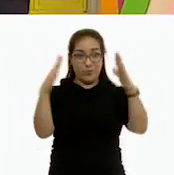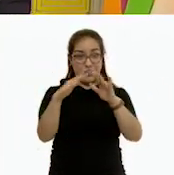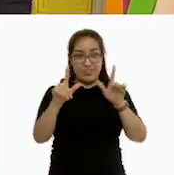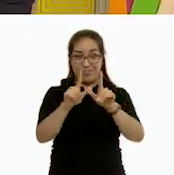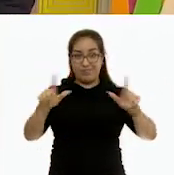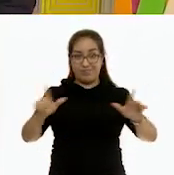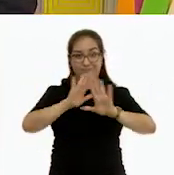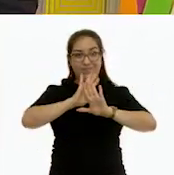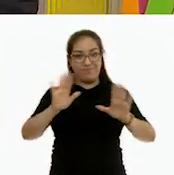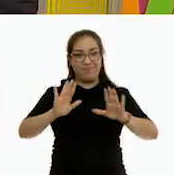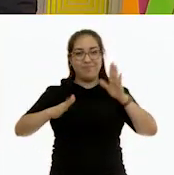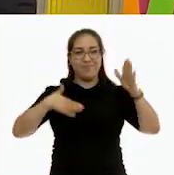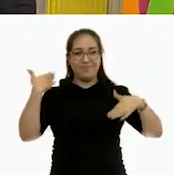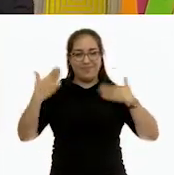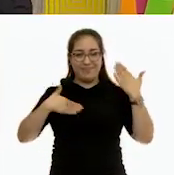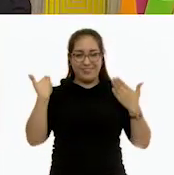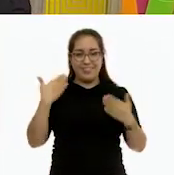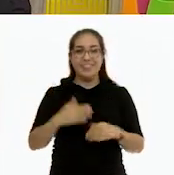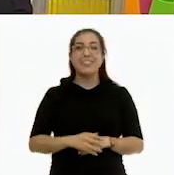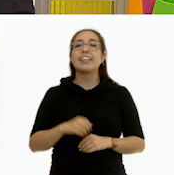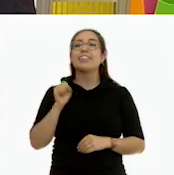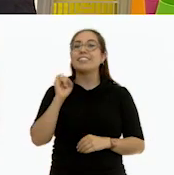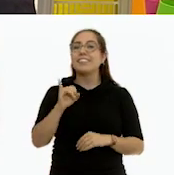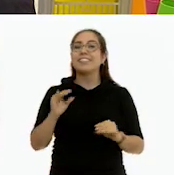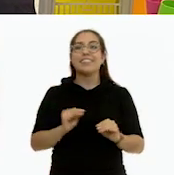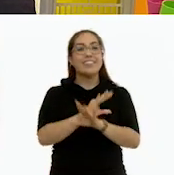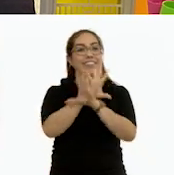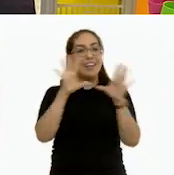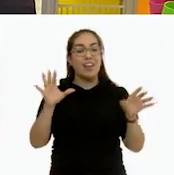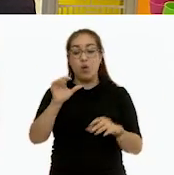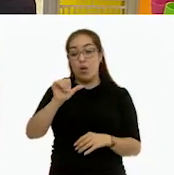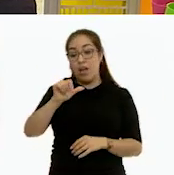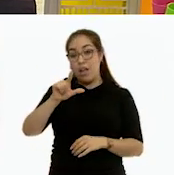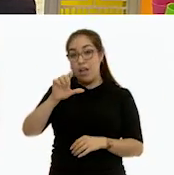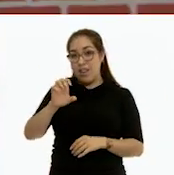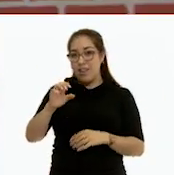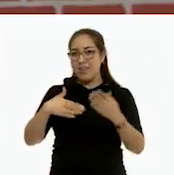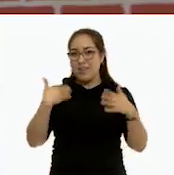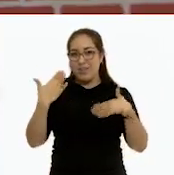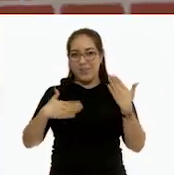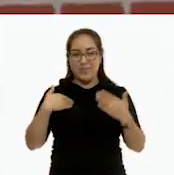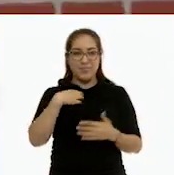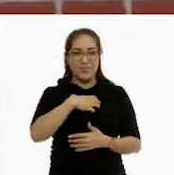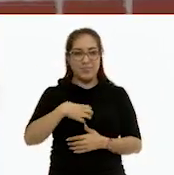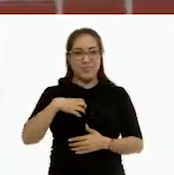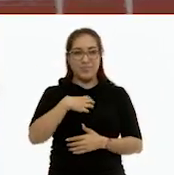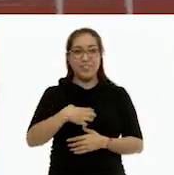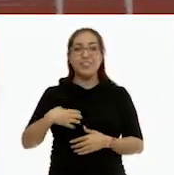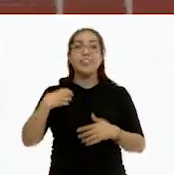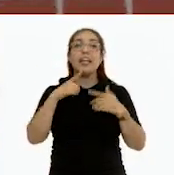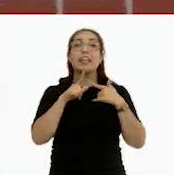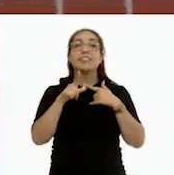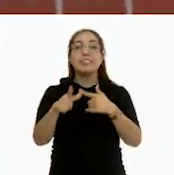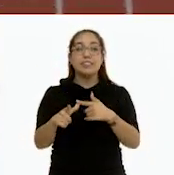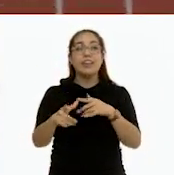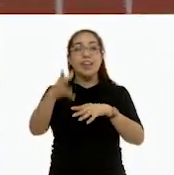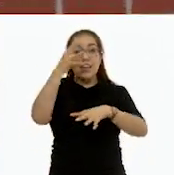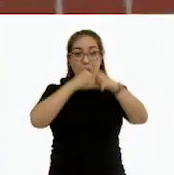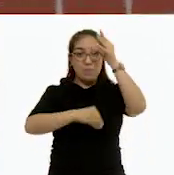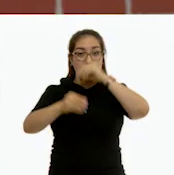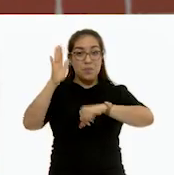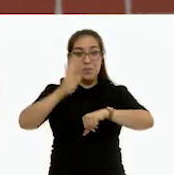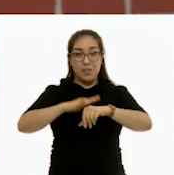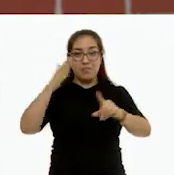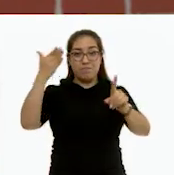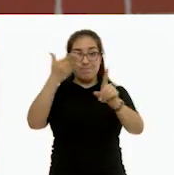estén para divertirse. Claro que sí, Ale, estamos aquí muy contentos y bueno, vamos a continuar a seguir aprendiendo más sobre el